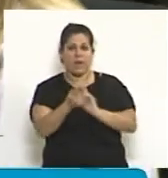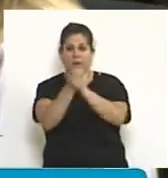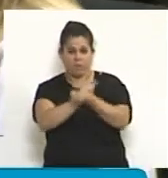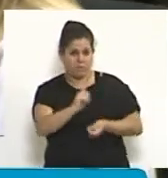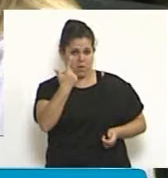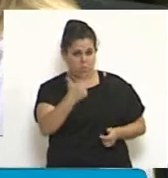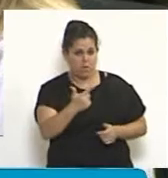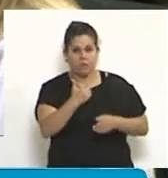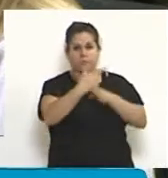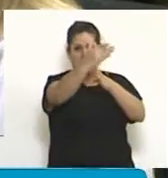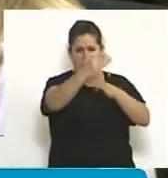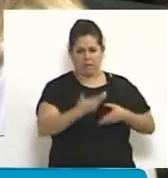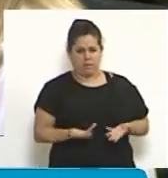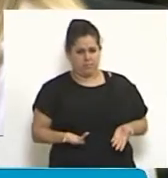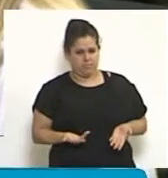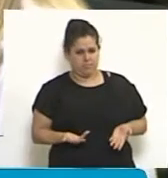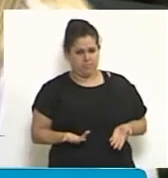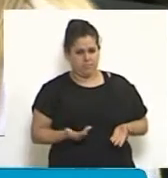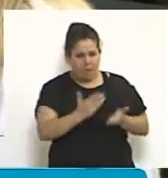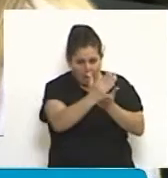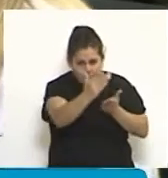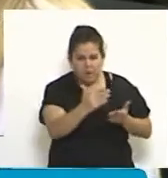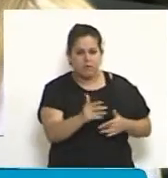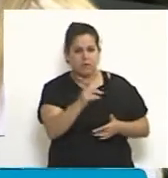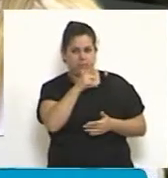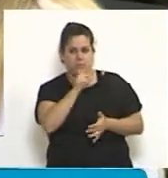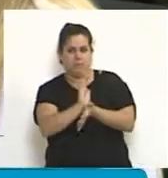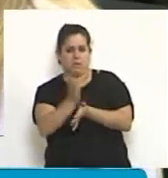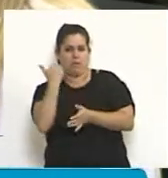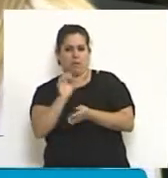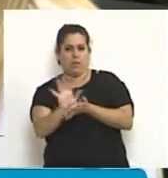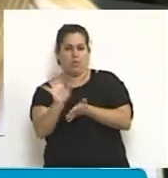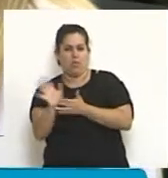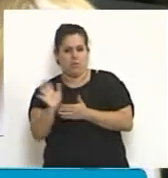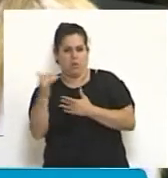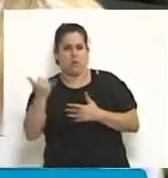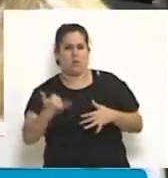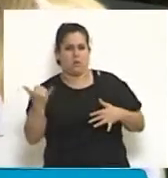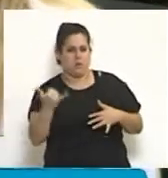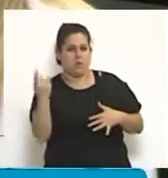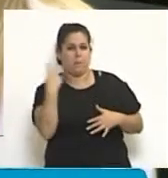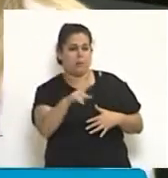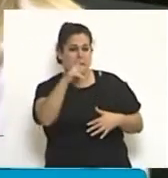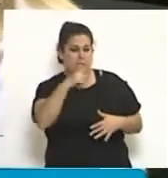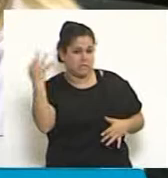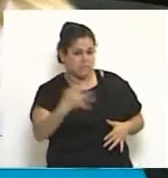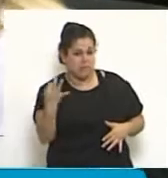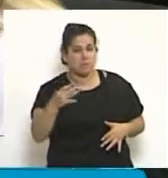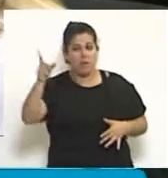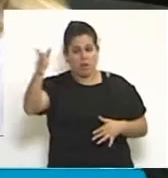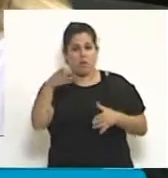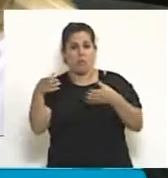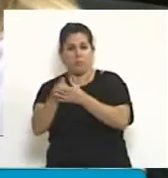reforma. ¿No era acaso una deuda pendiente? Esto ha sido planteado por muchos de nosotros, pero especialmente por